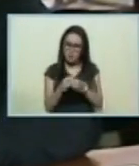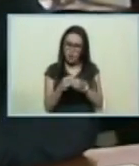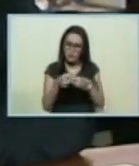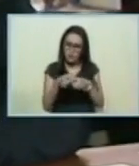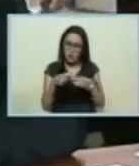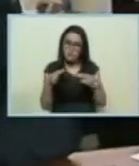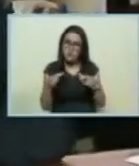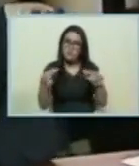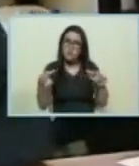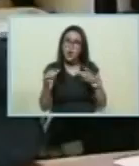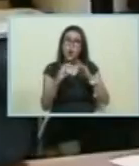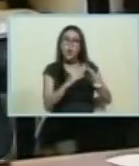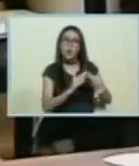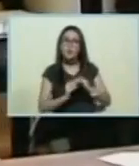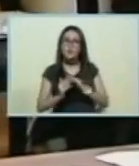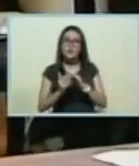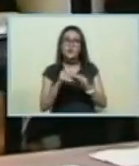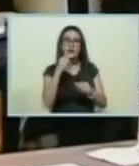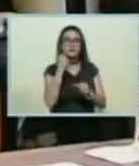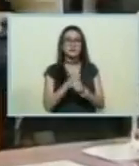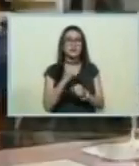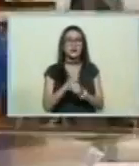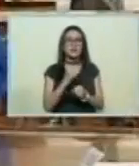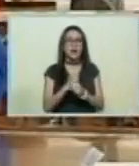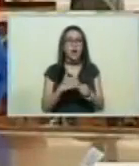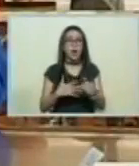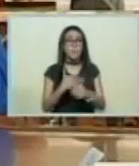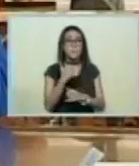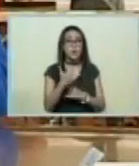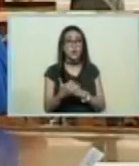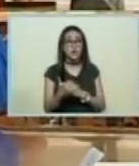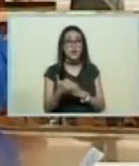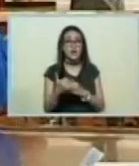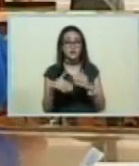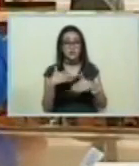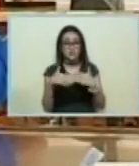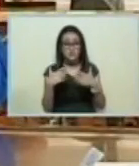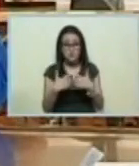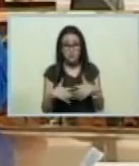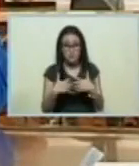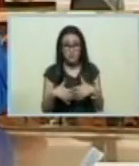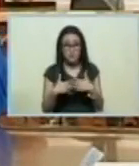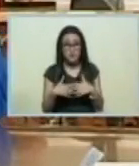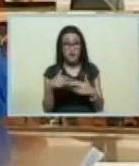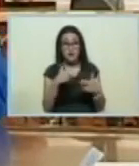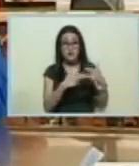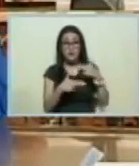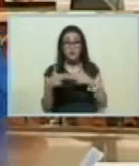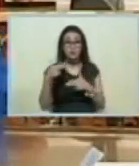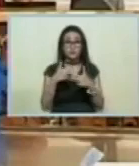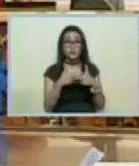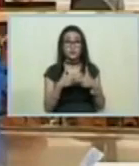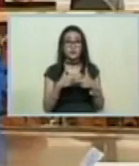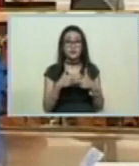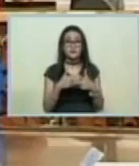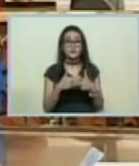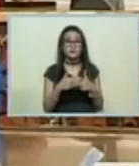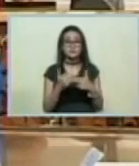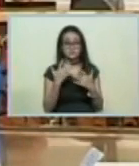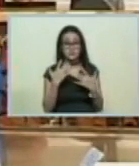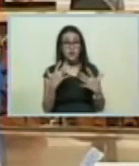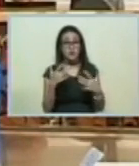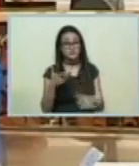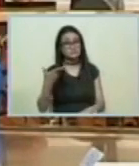la comunidad, desde el lugar de trabajo, desde proyectos productivos, constructivos. Eso es una